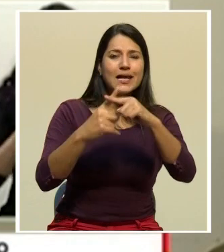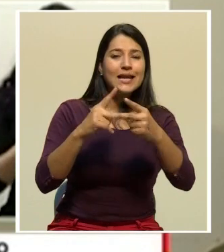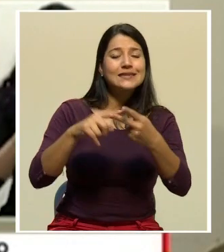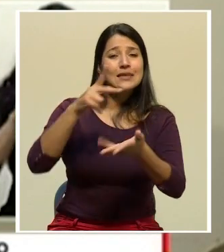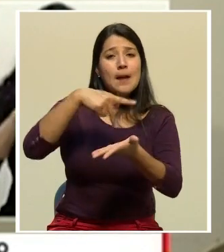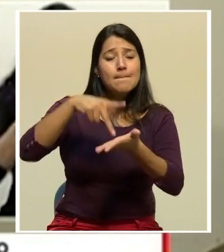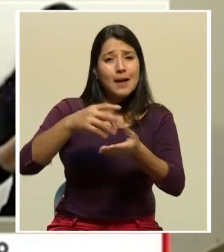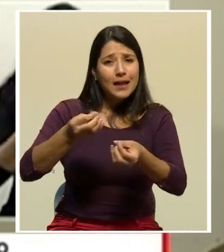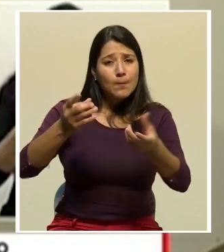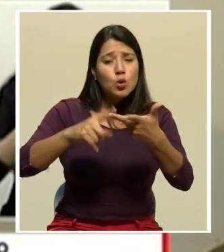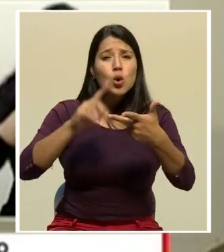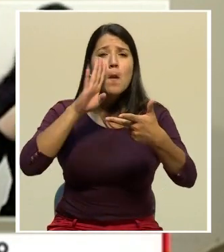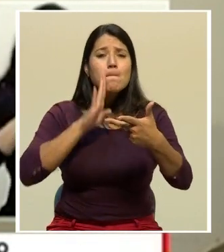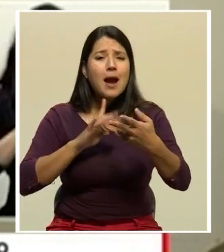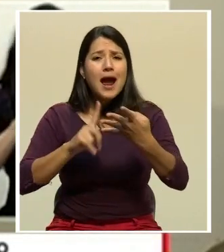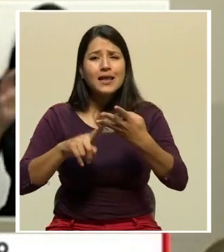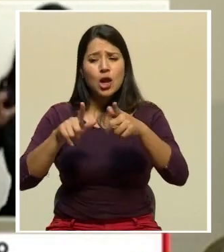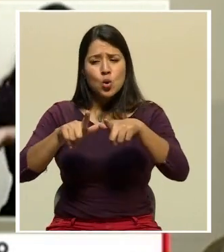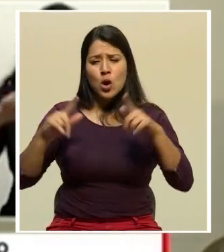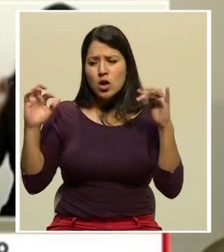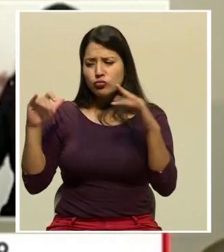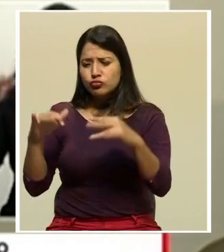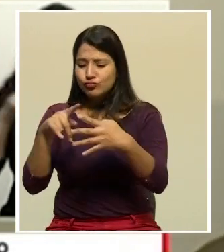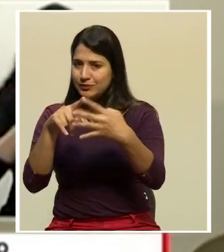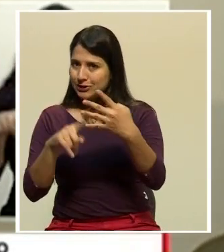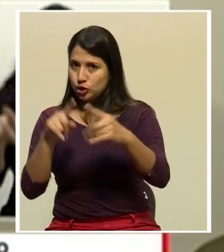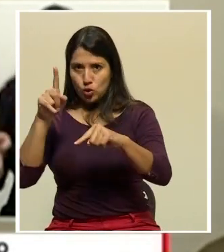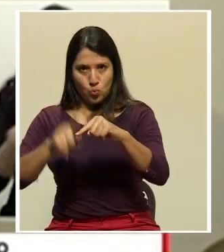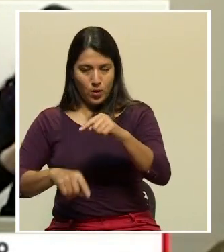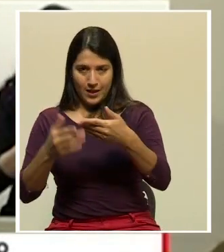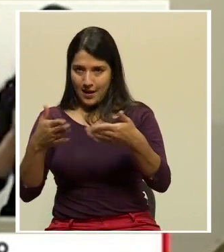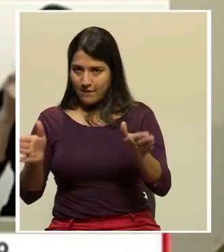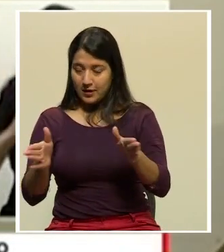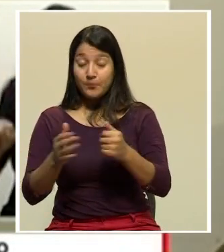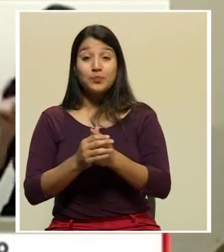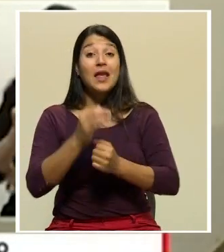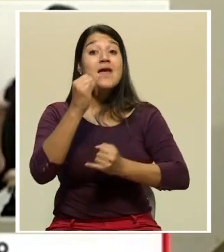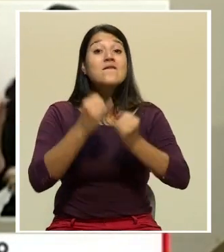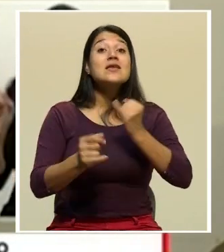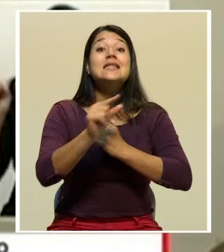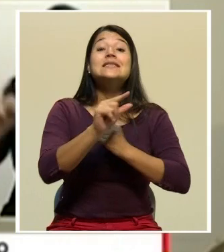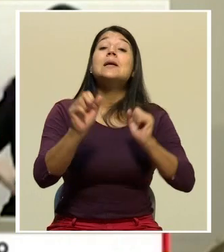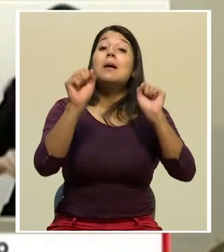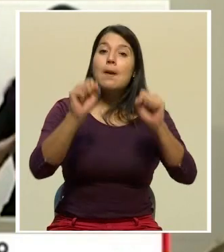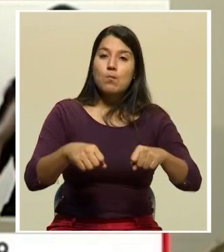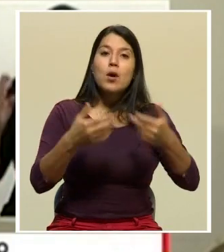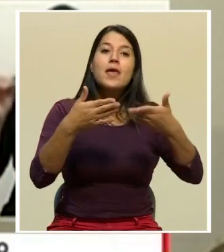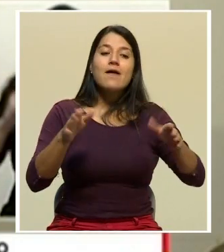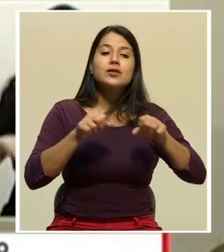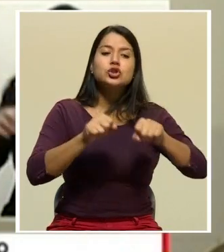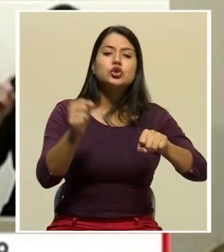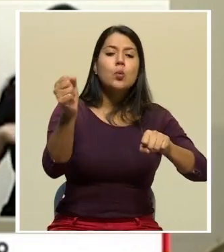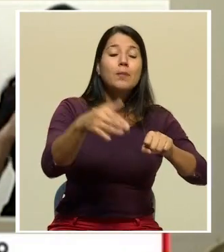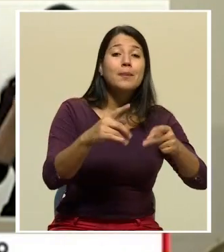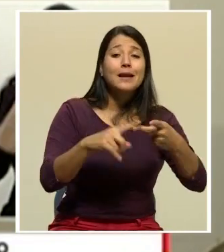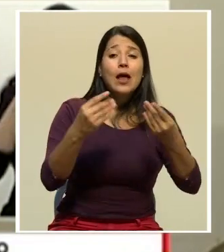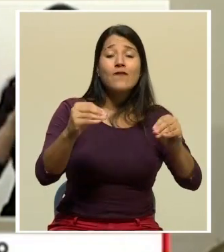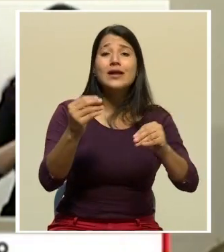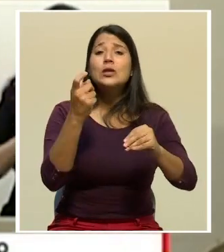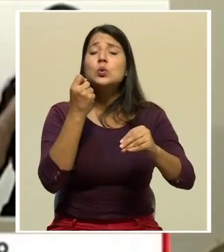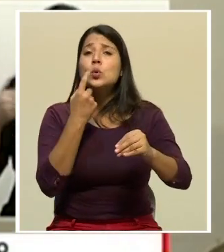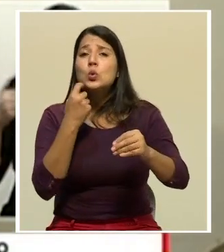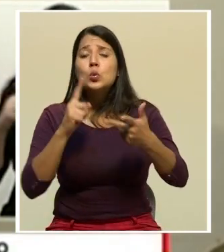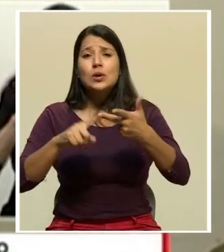públicos, los bares y los eventos de concentración masiva. Durante los fines de semana podrán funcionar los supermercados, las farmacias, los